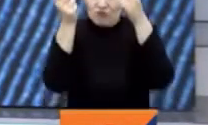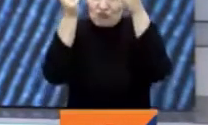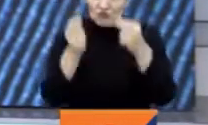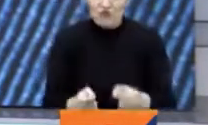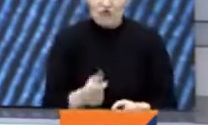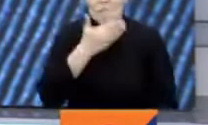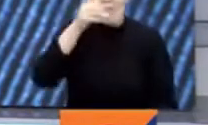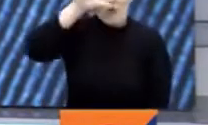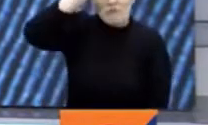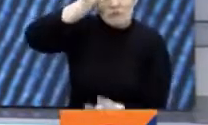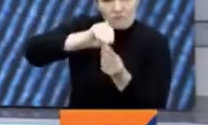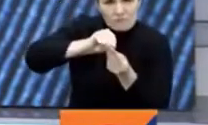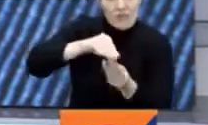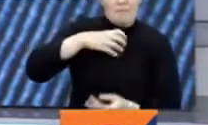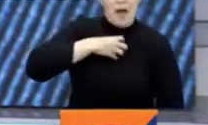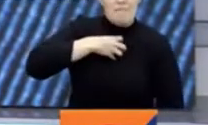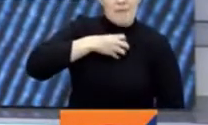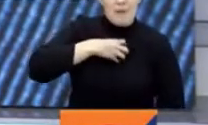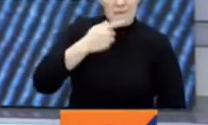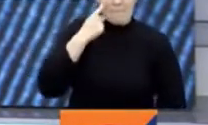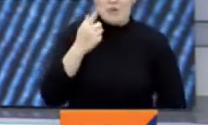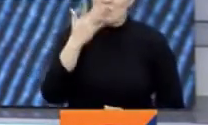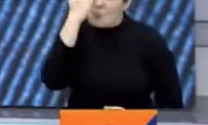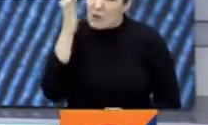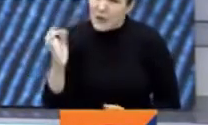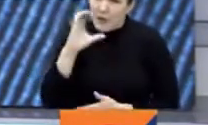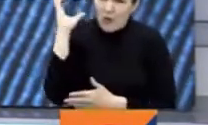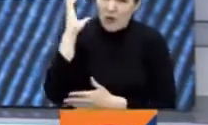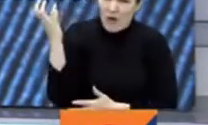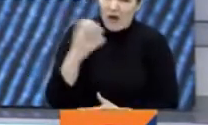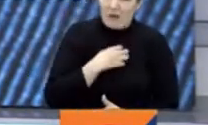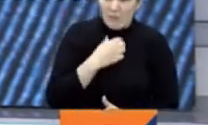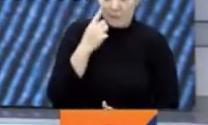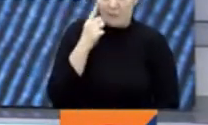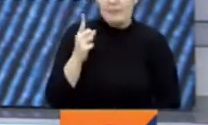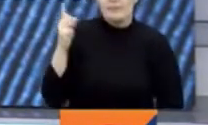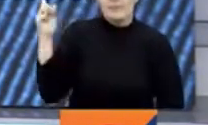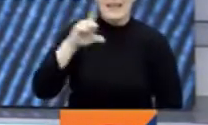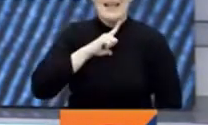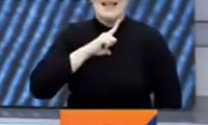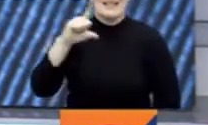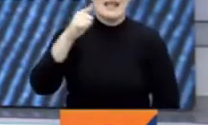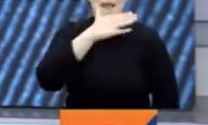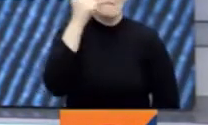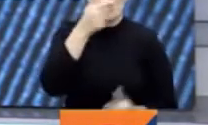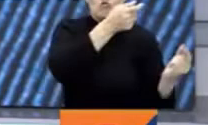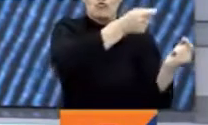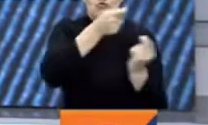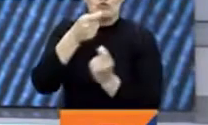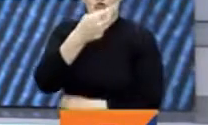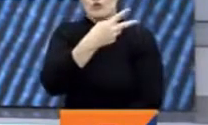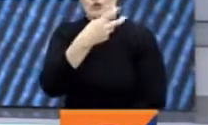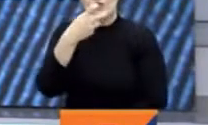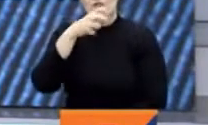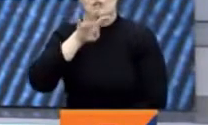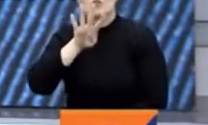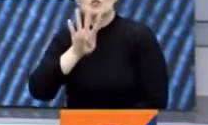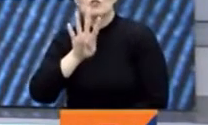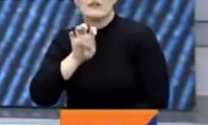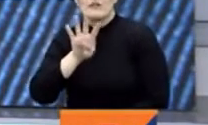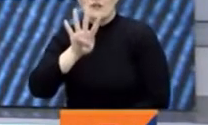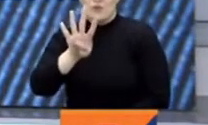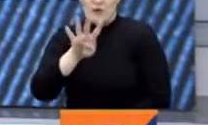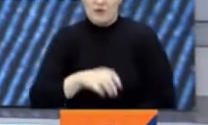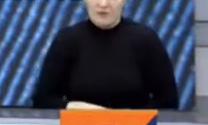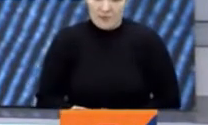Bolivarianos, tricampeón. Entonces vamos a ver por qué Colombia justamente tiene esto. Miren, líder, 294 en total,